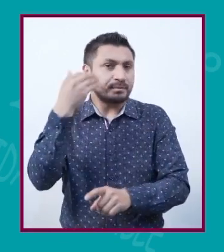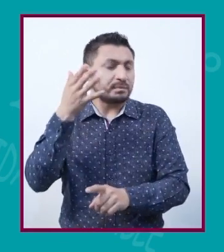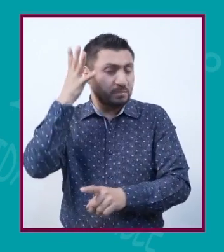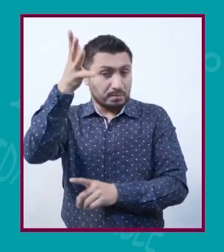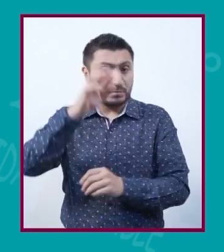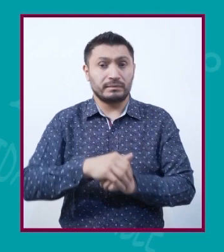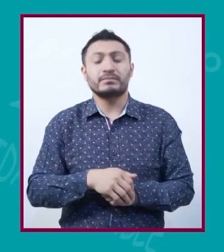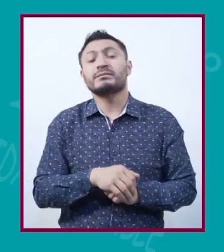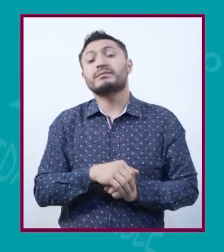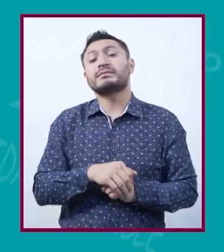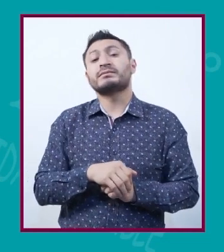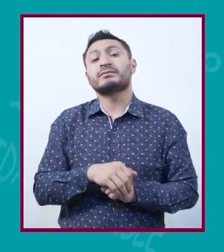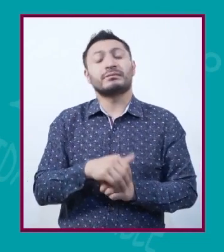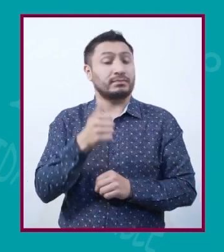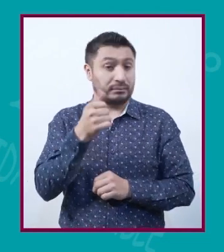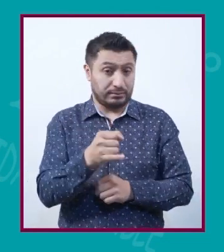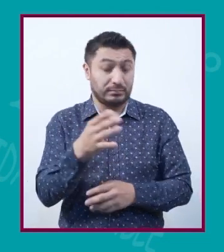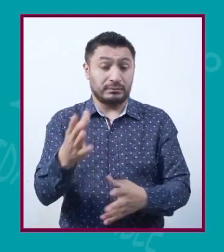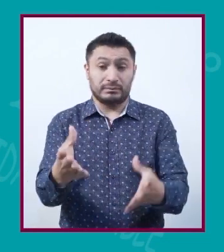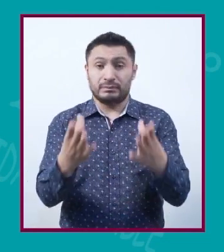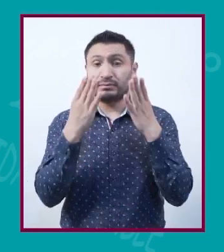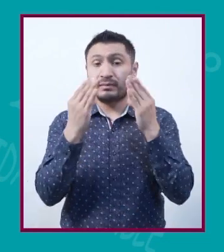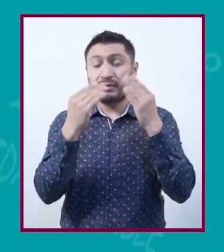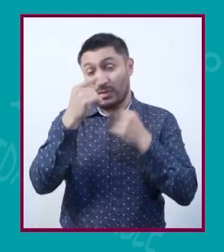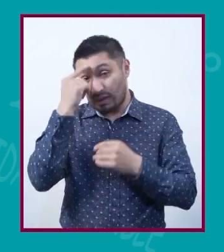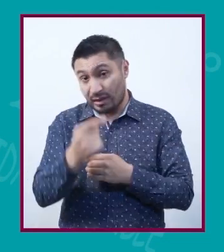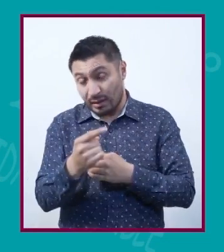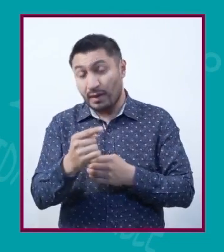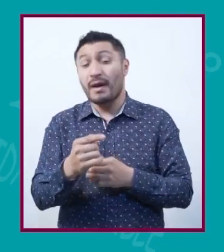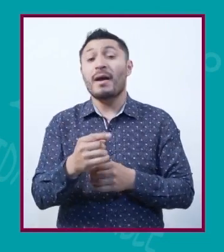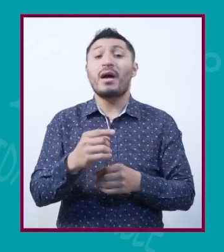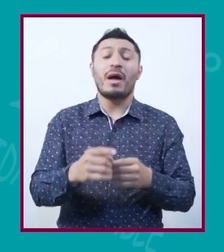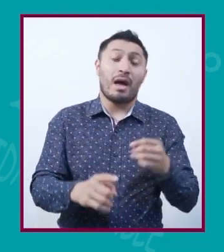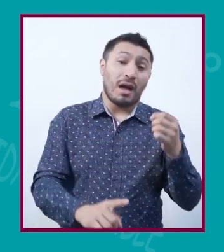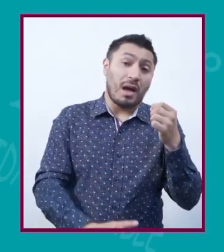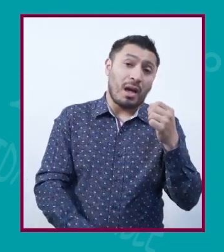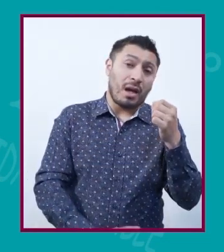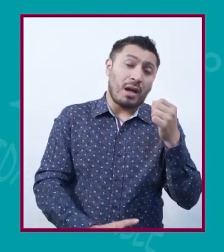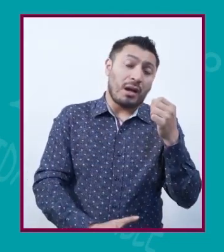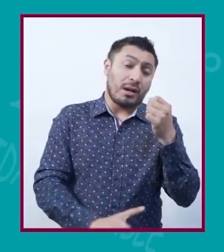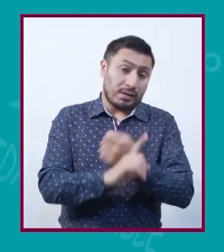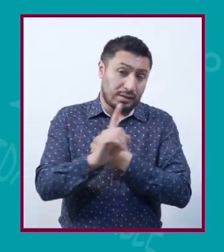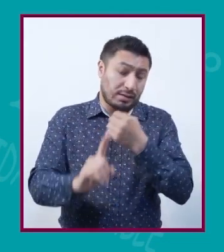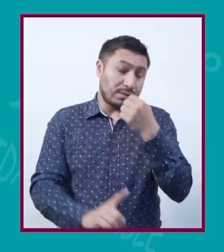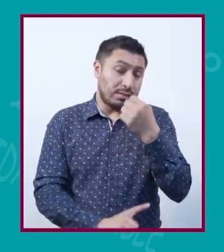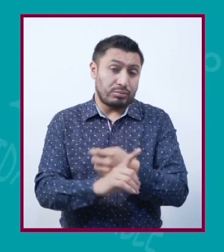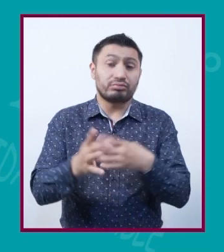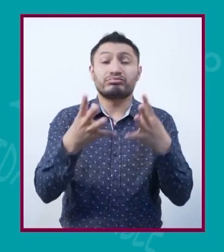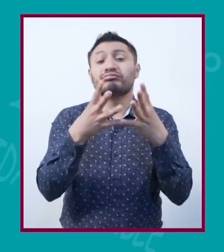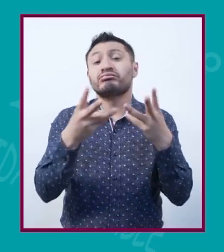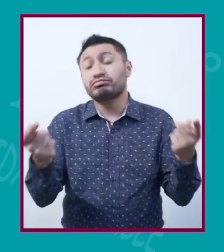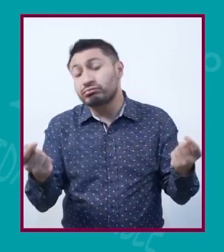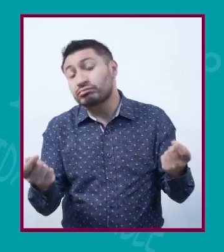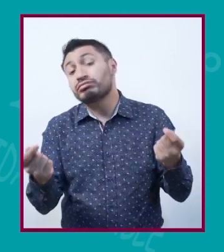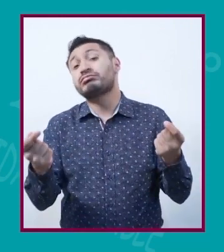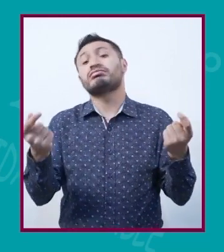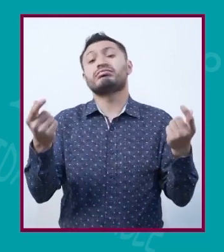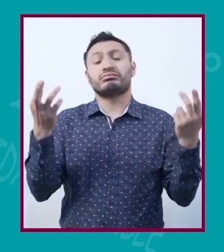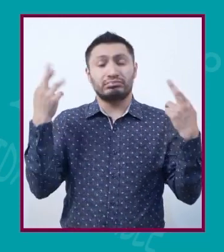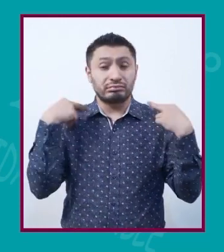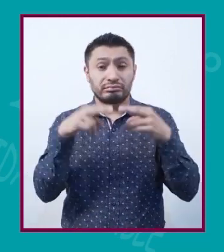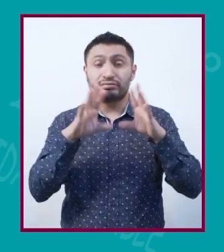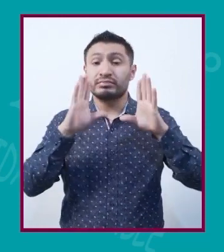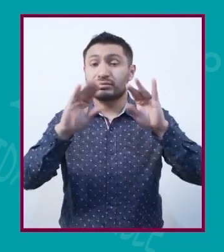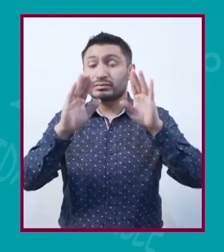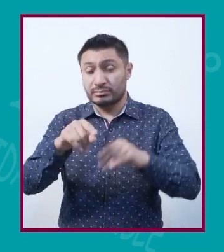sí nos están preparando para poder solucionar desafíos de diferentes maneras y en este caso pues